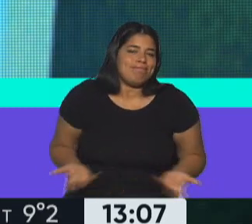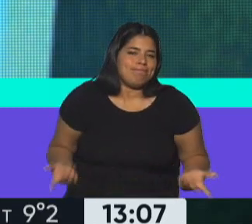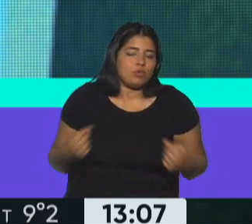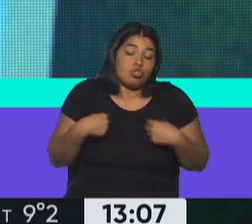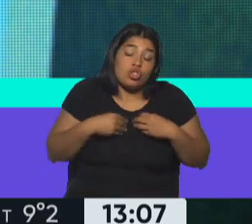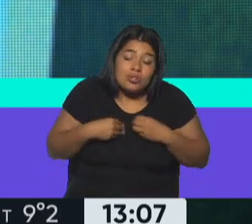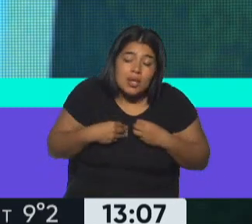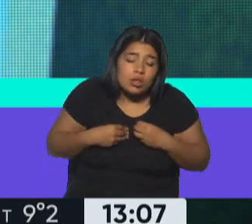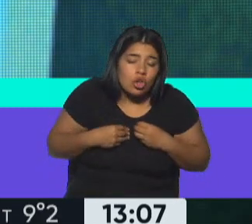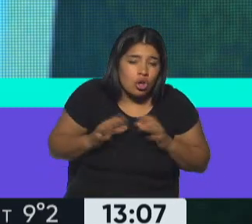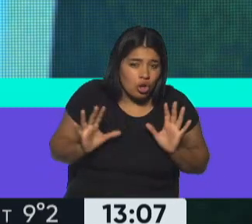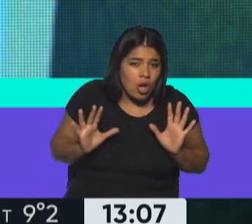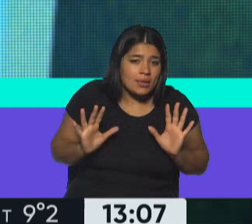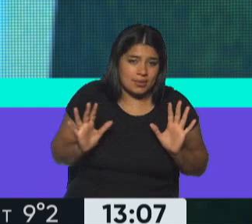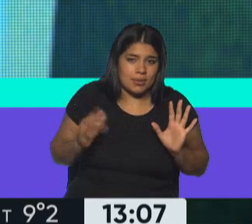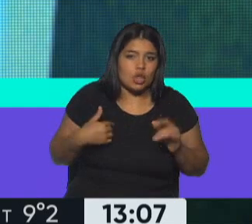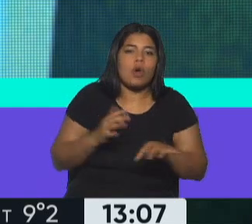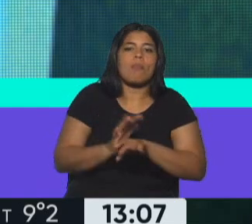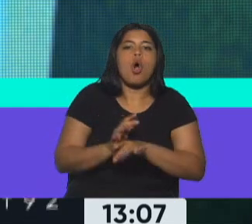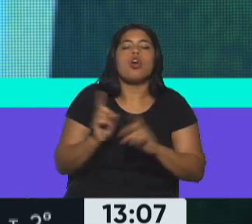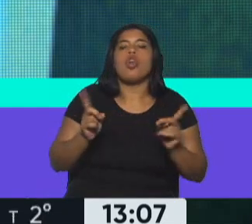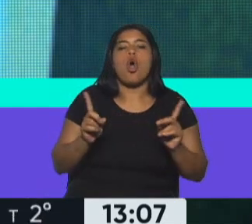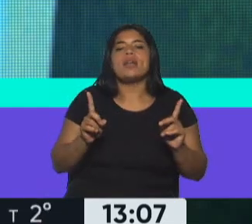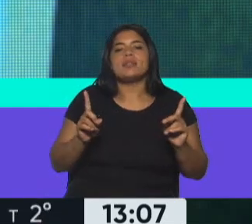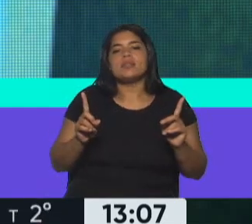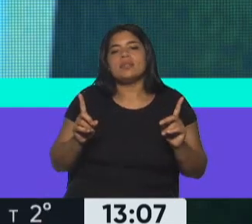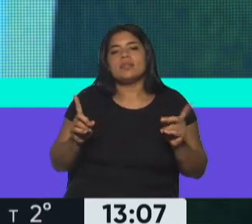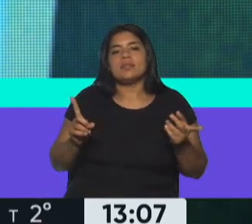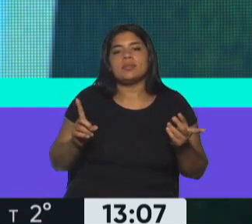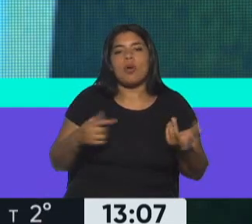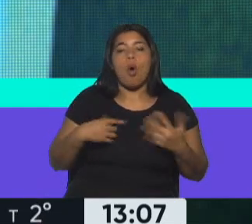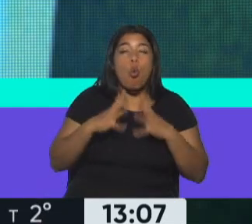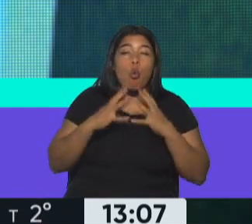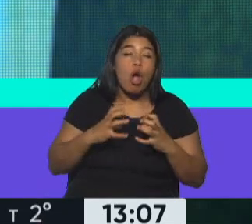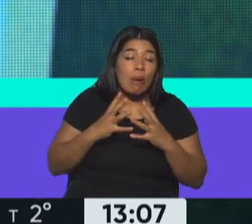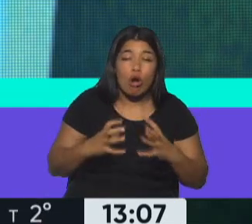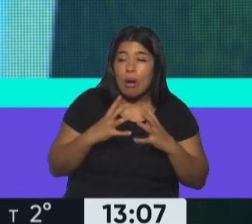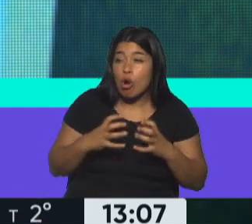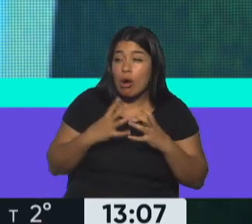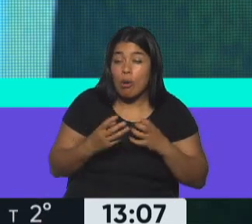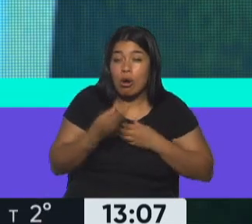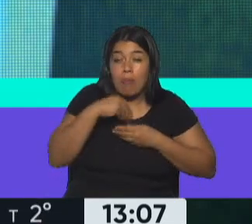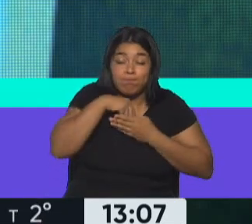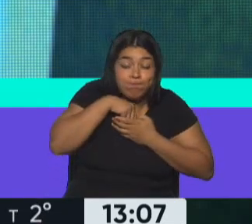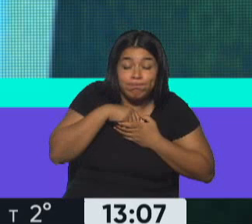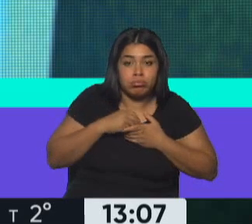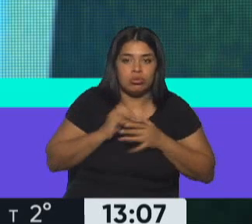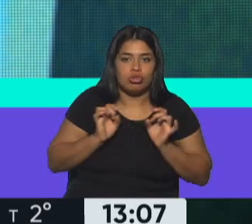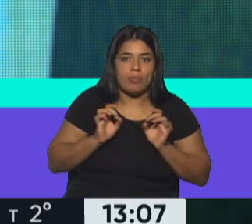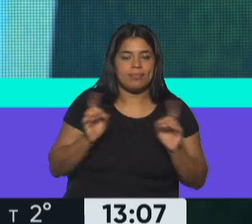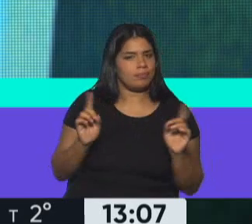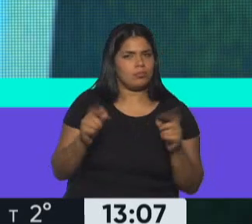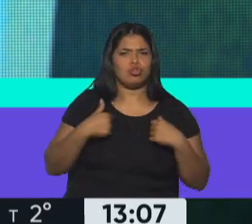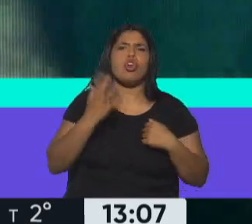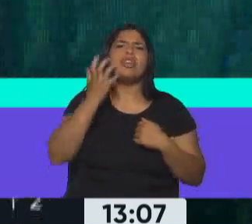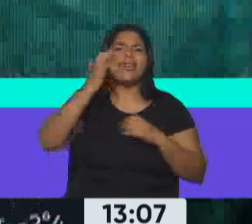siento que por lo menos no me quede en la bronca no no no yo tengo nietos tengo tomar el 17